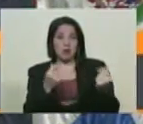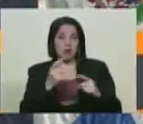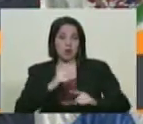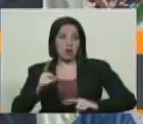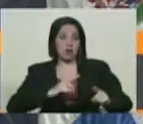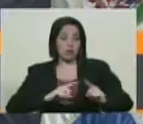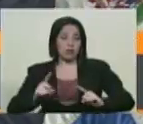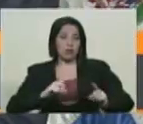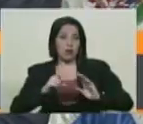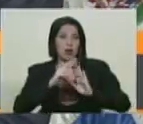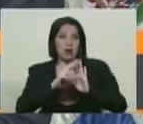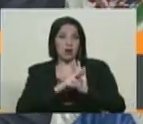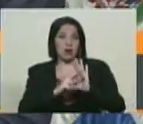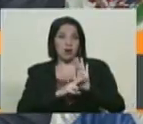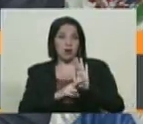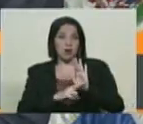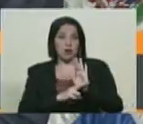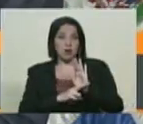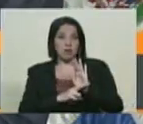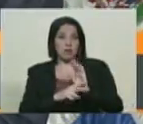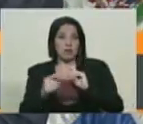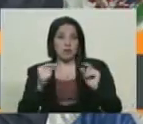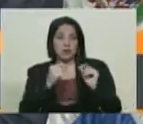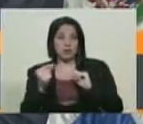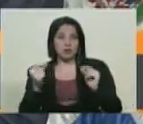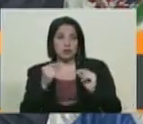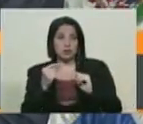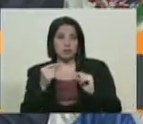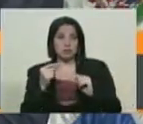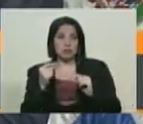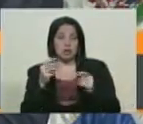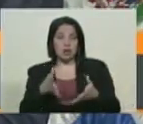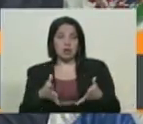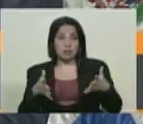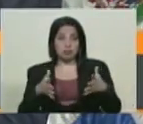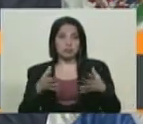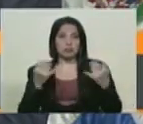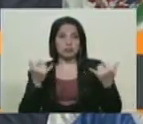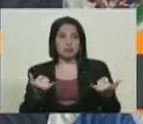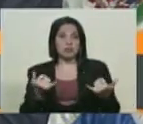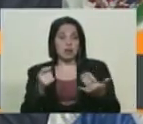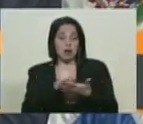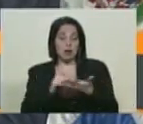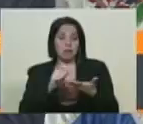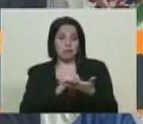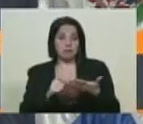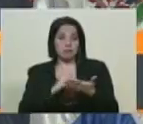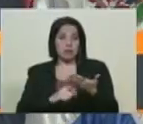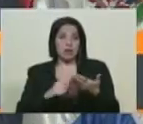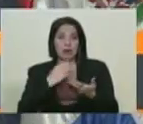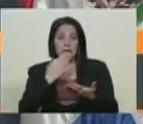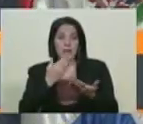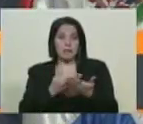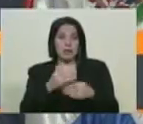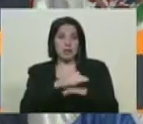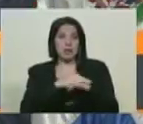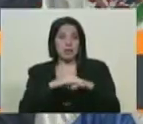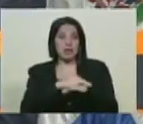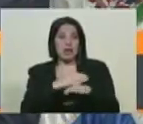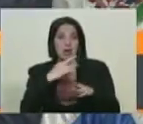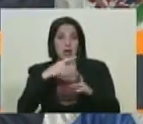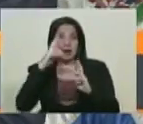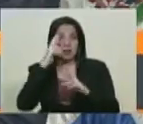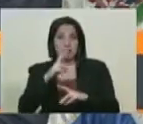de discusión, nosotros hayamos logrado todos un párrafo donde se pide el respeto a nuestra